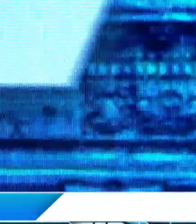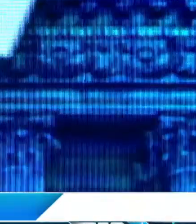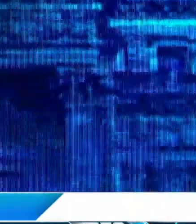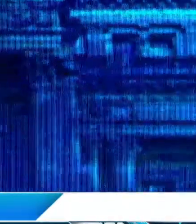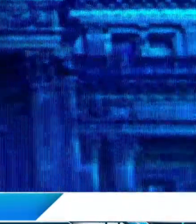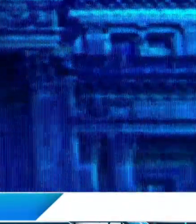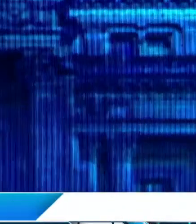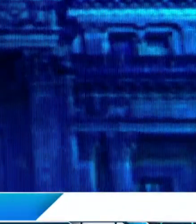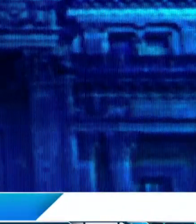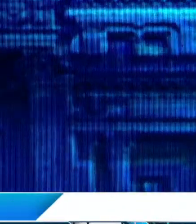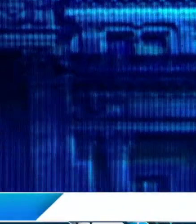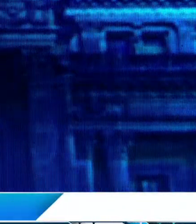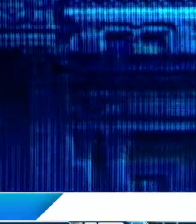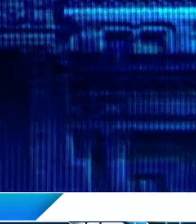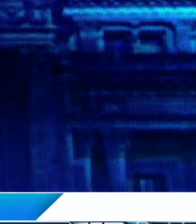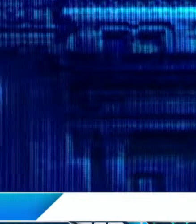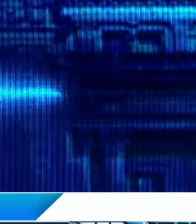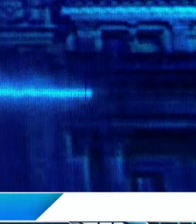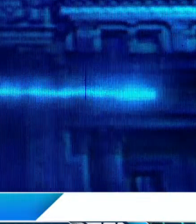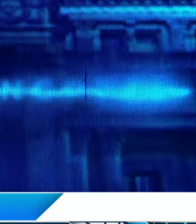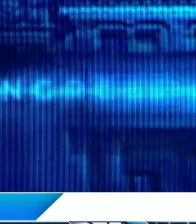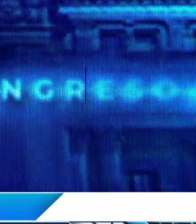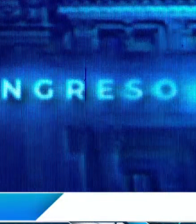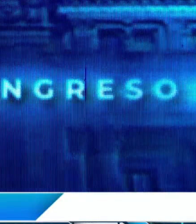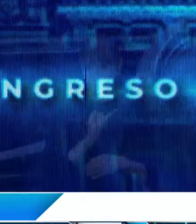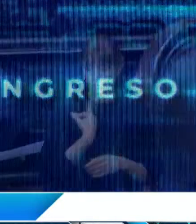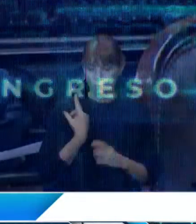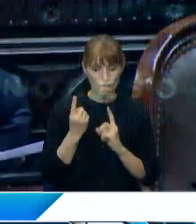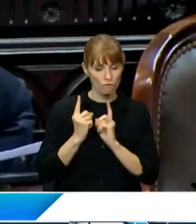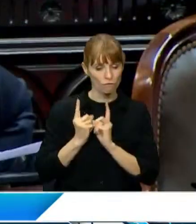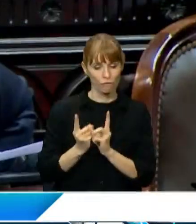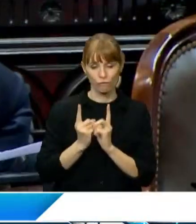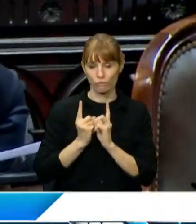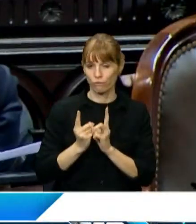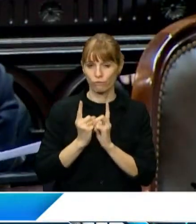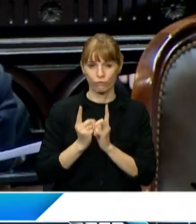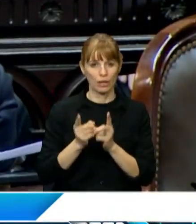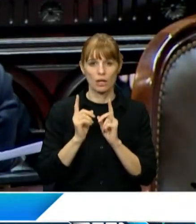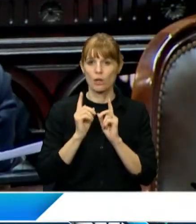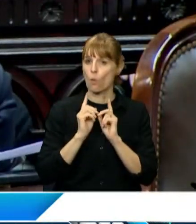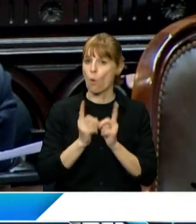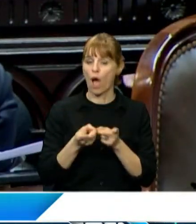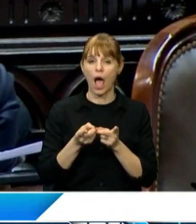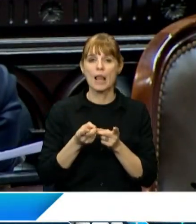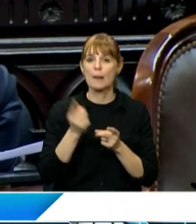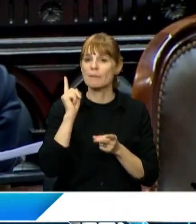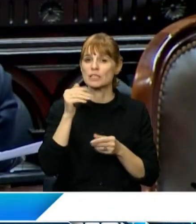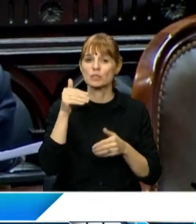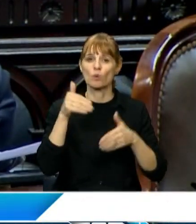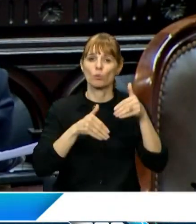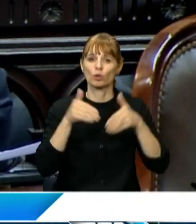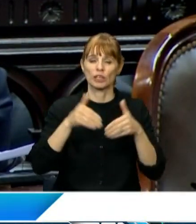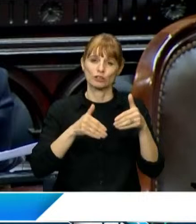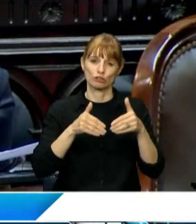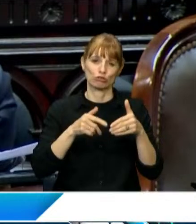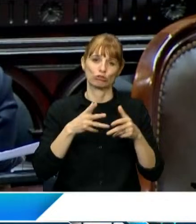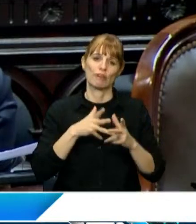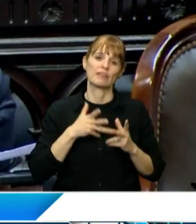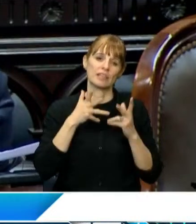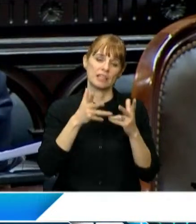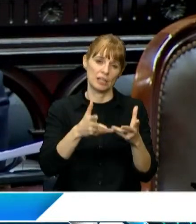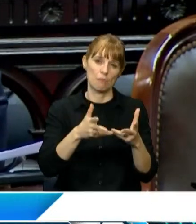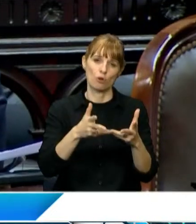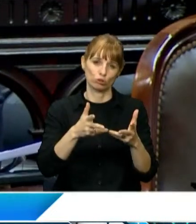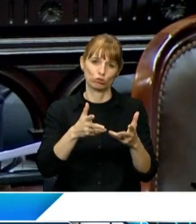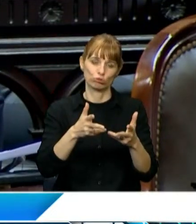justamente después de lo que había sido el debate de la ley de bases. Sostenemos, como lo hemos votado el día que dijimos que era demagógico